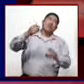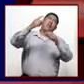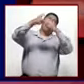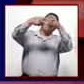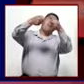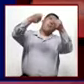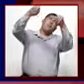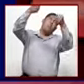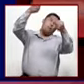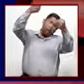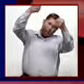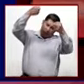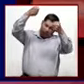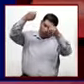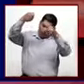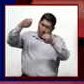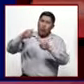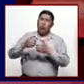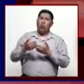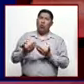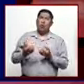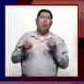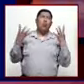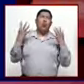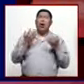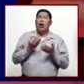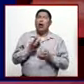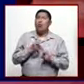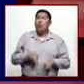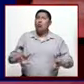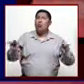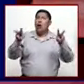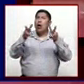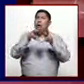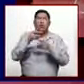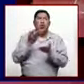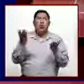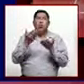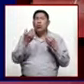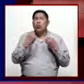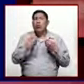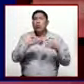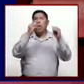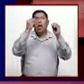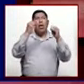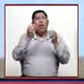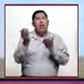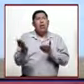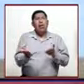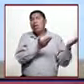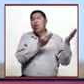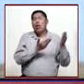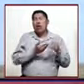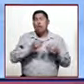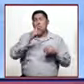tan grandes? ¿En cuánto más o menos están valuadas? ¿Y cuál sería el destino? Al Día Investiga.